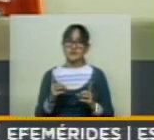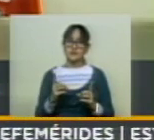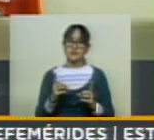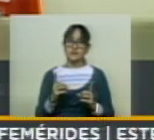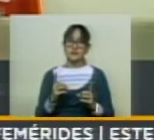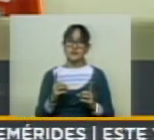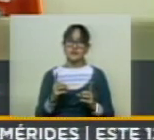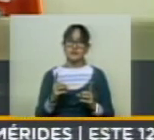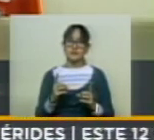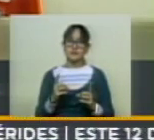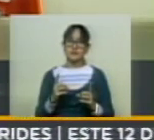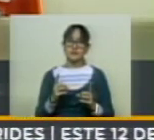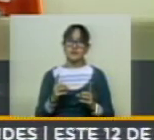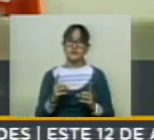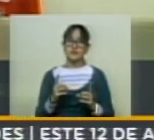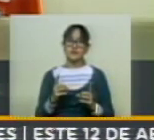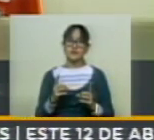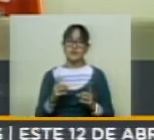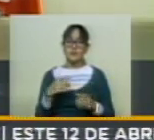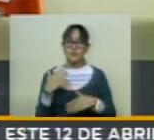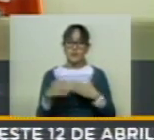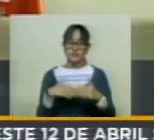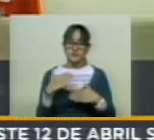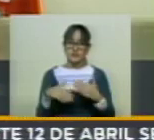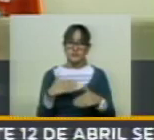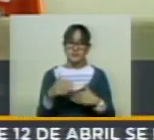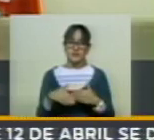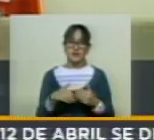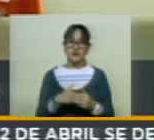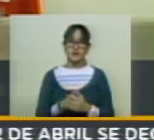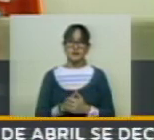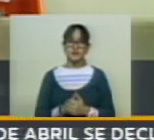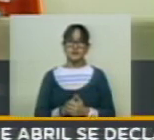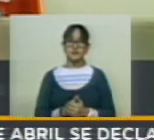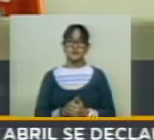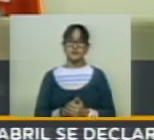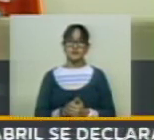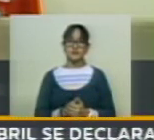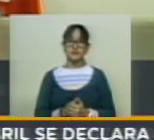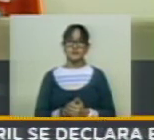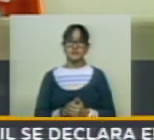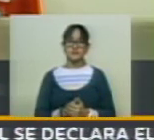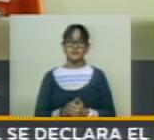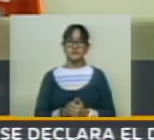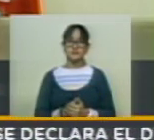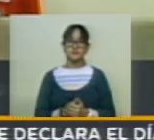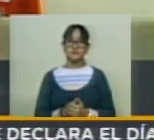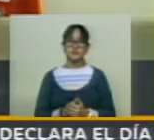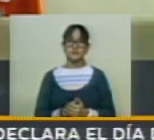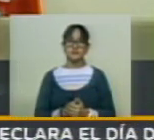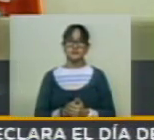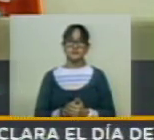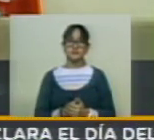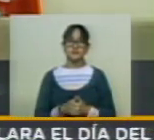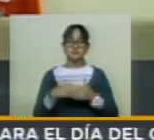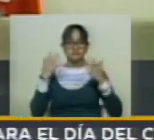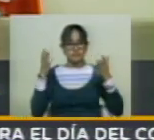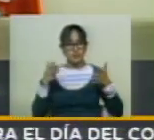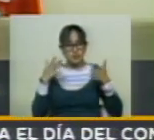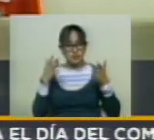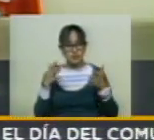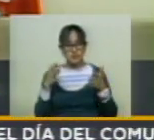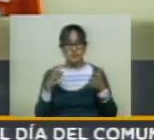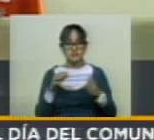reforzar y hemos establecido un procedimiento también para ponérselo a la capacitación de los miembros de